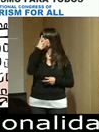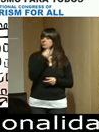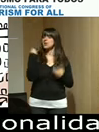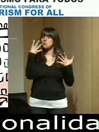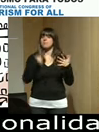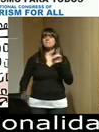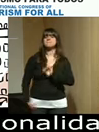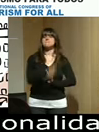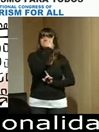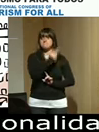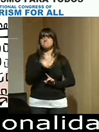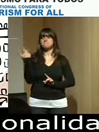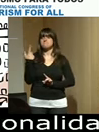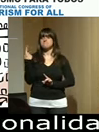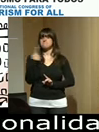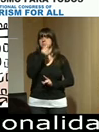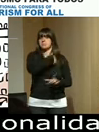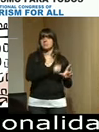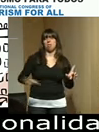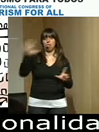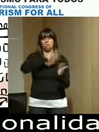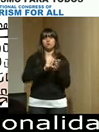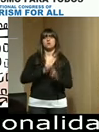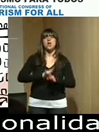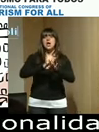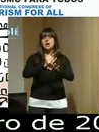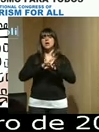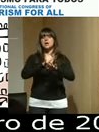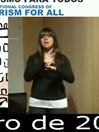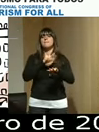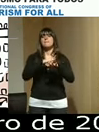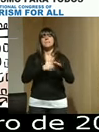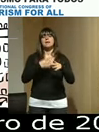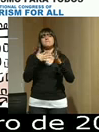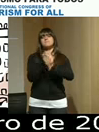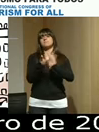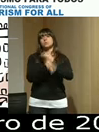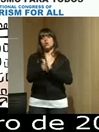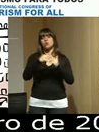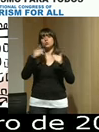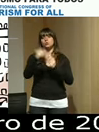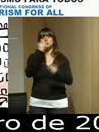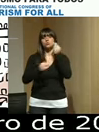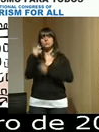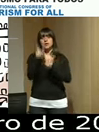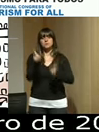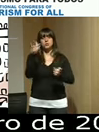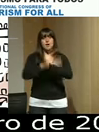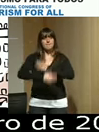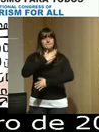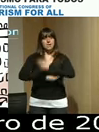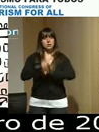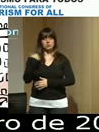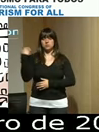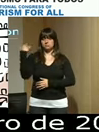investigación sobre los hábitos de compra y consumo de las personas mayores. En dicha investigación se puso de manifiesto qué características influyen